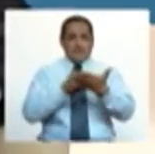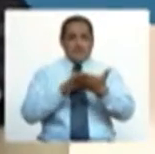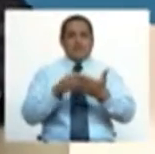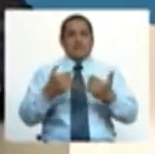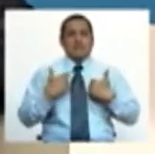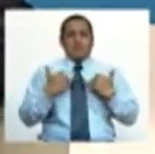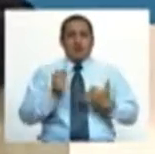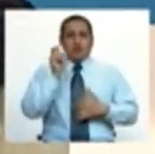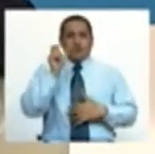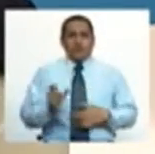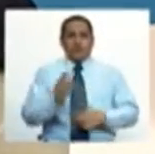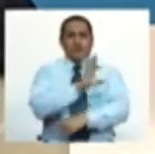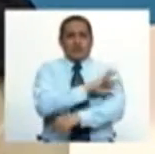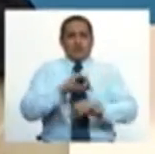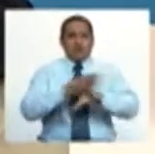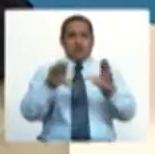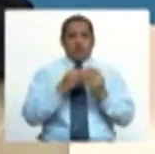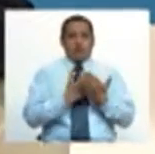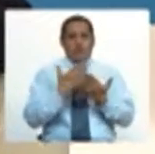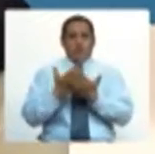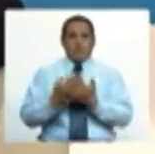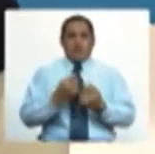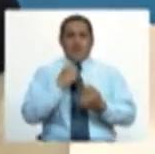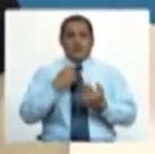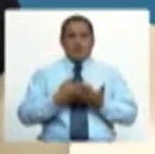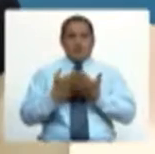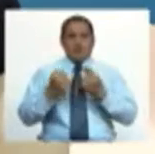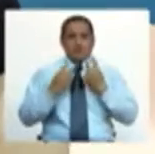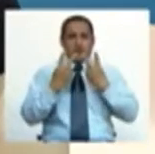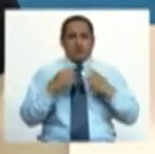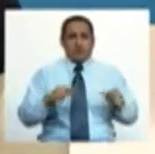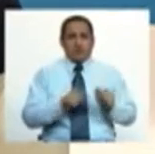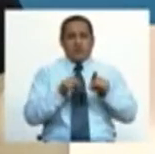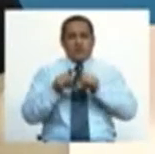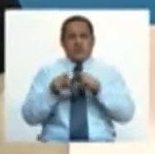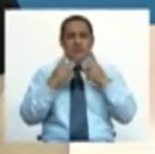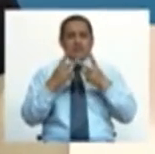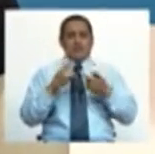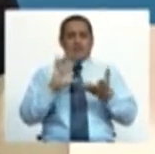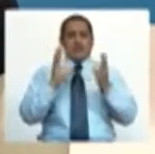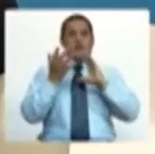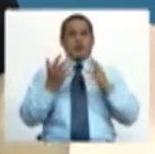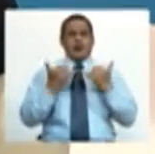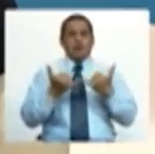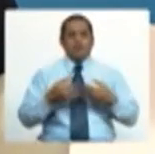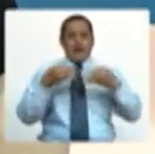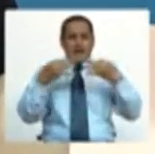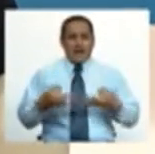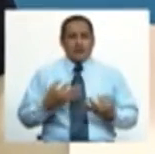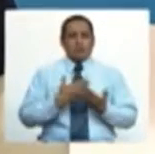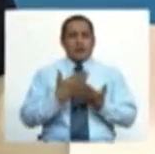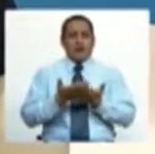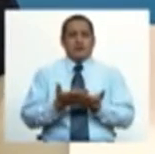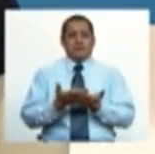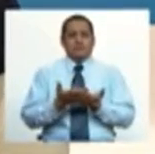puede tener el fiscal todo un acervo documental, ese acervo documental luego se convierte en actuaciones